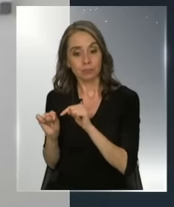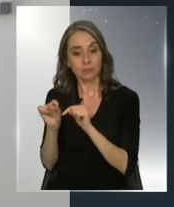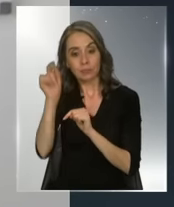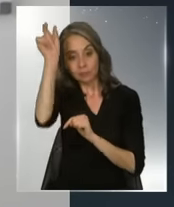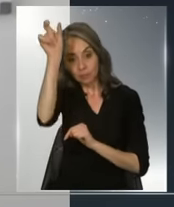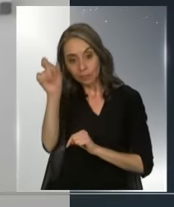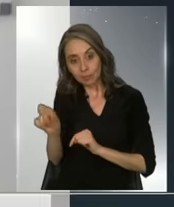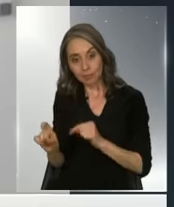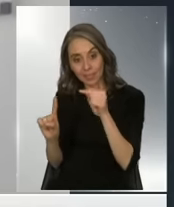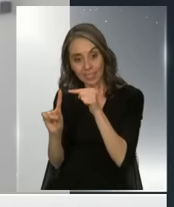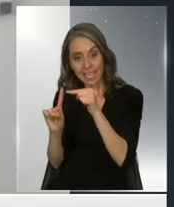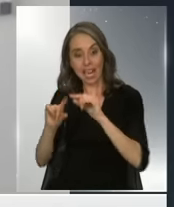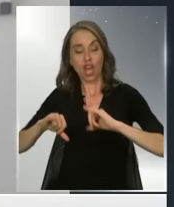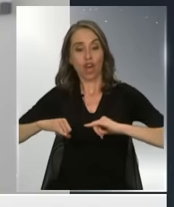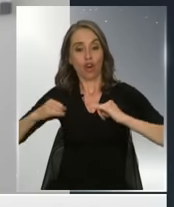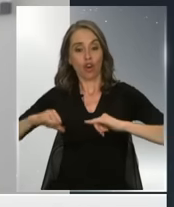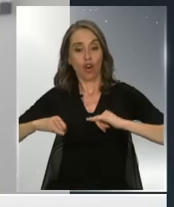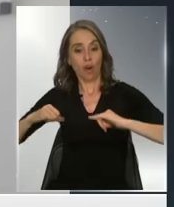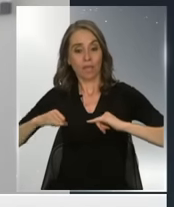esta persona, este joven,